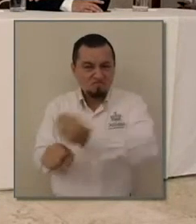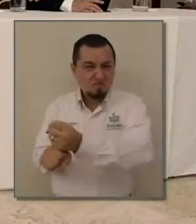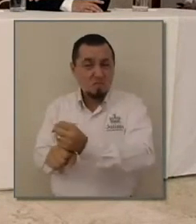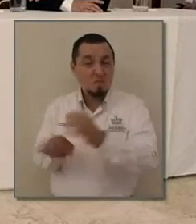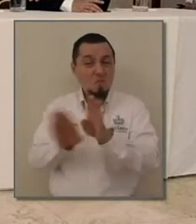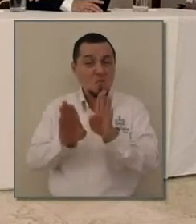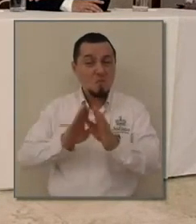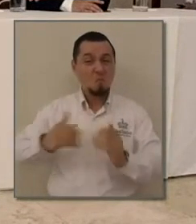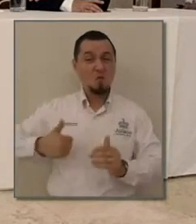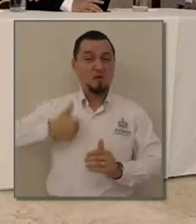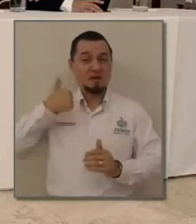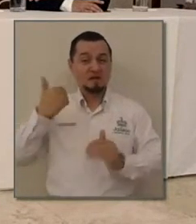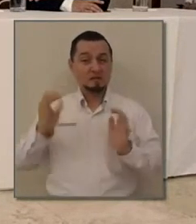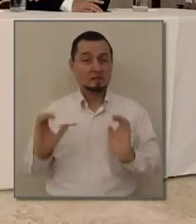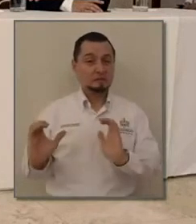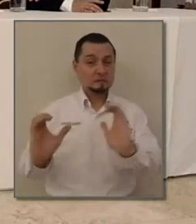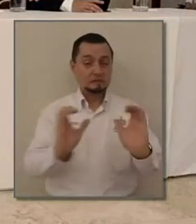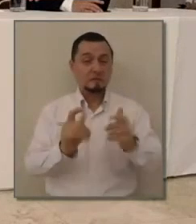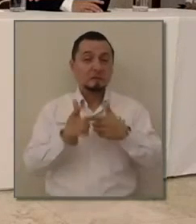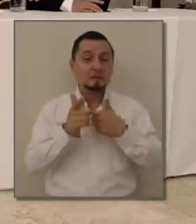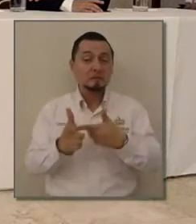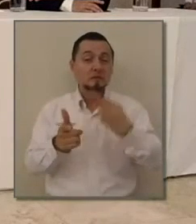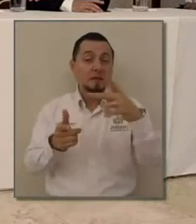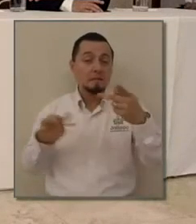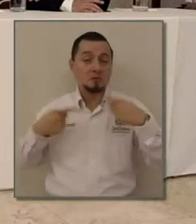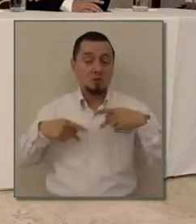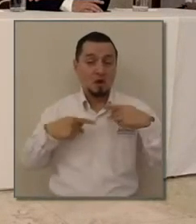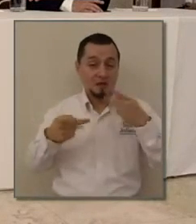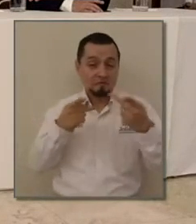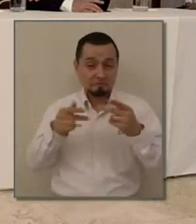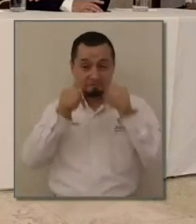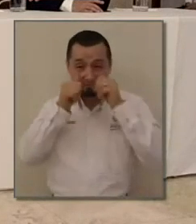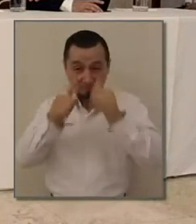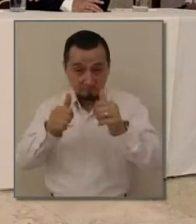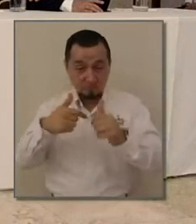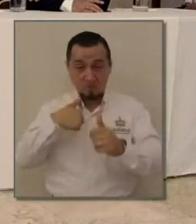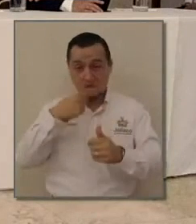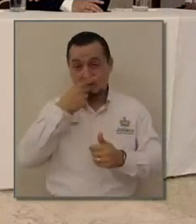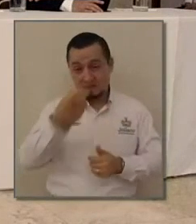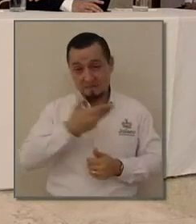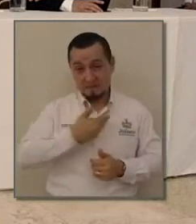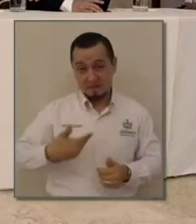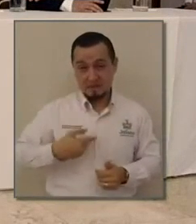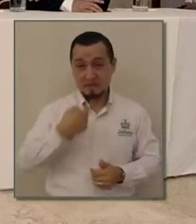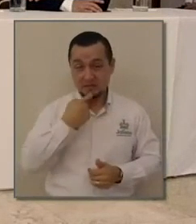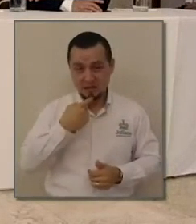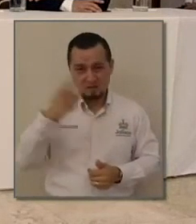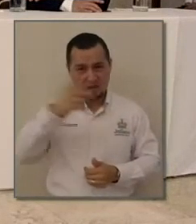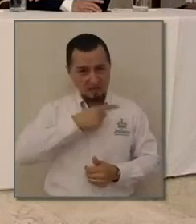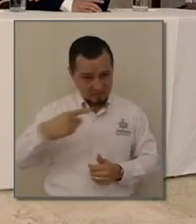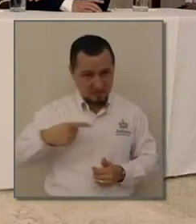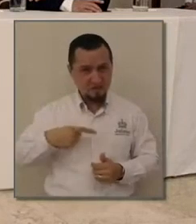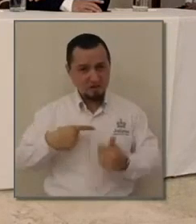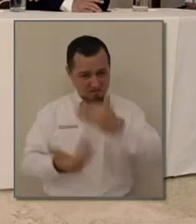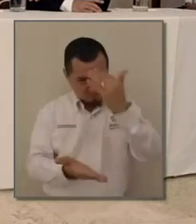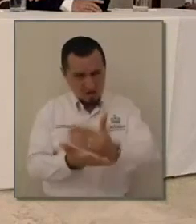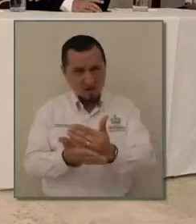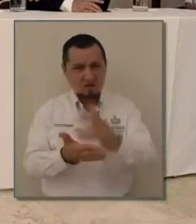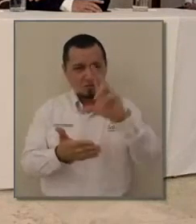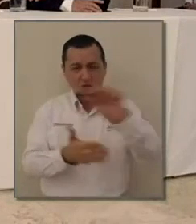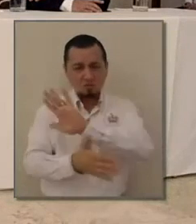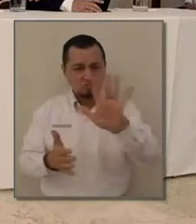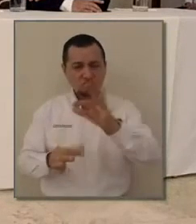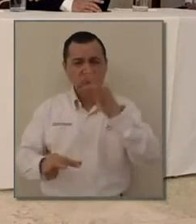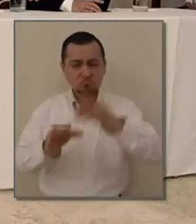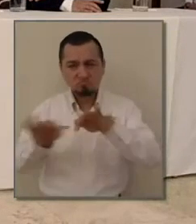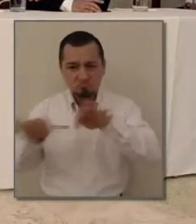poder, para seguir cuidando sus intereses y sus agendas personales, y le digo al presidente de México que él como jefe de Estado está obligado